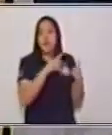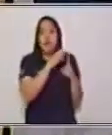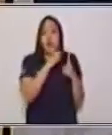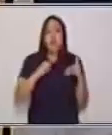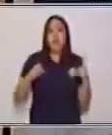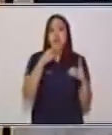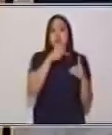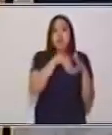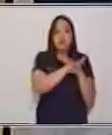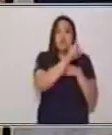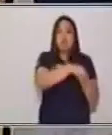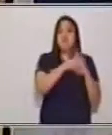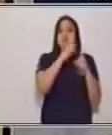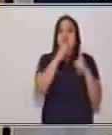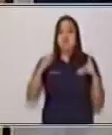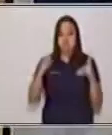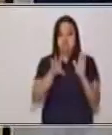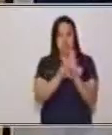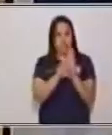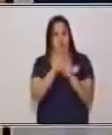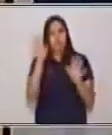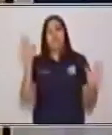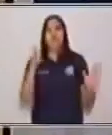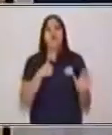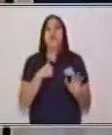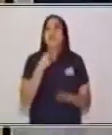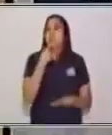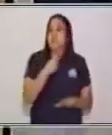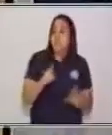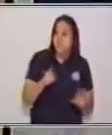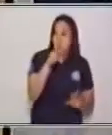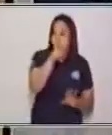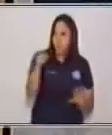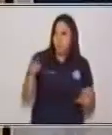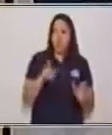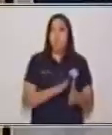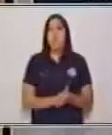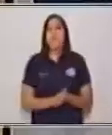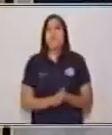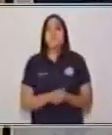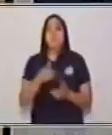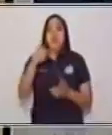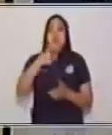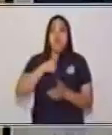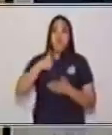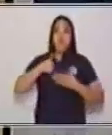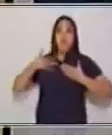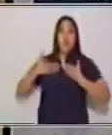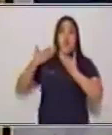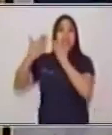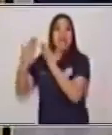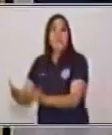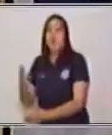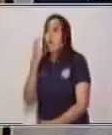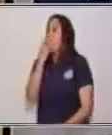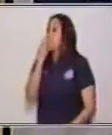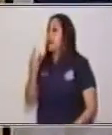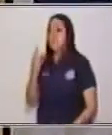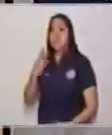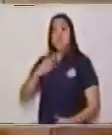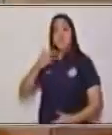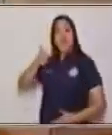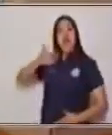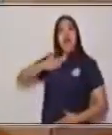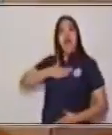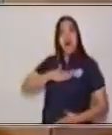acá. Si en el caso yo indicara, yo entrego panes a mi abuela.